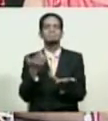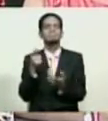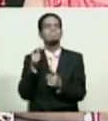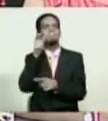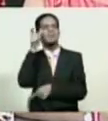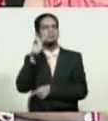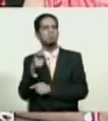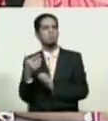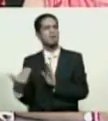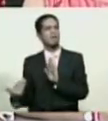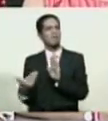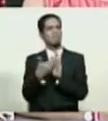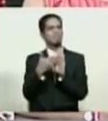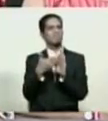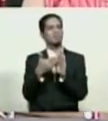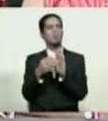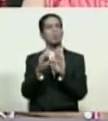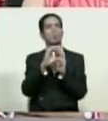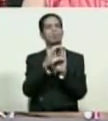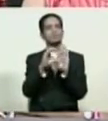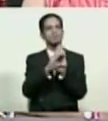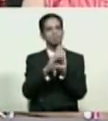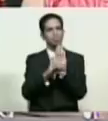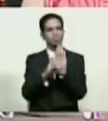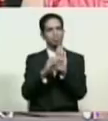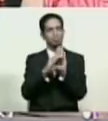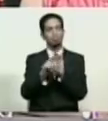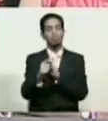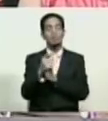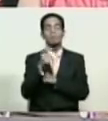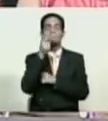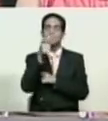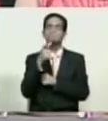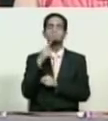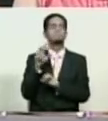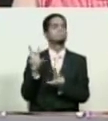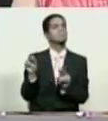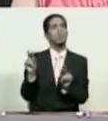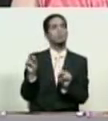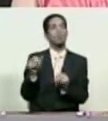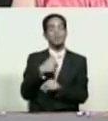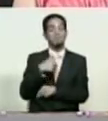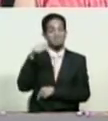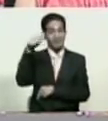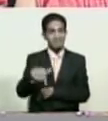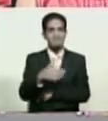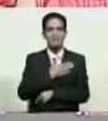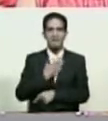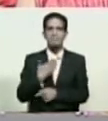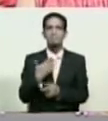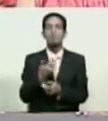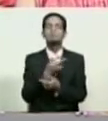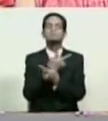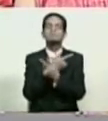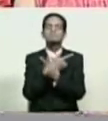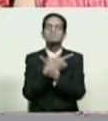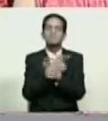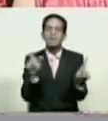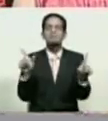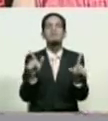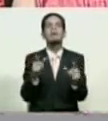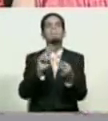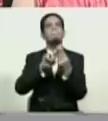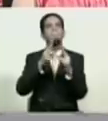antidemocráticos, anticonstitucionales, el pueblo de Venezuela le dijo no, no, aquí queremos democracia, aquí queremos paz, aquí